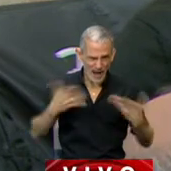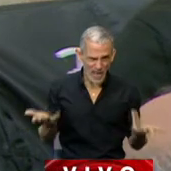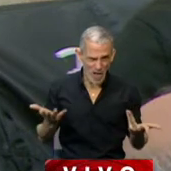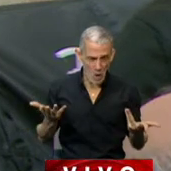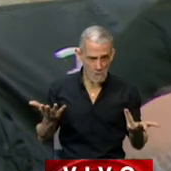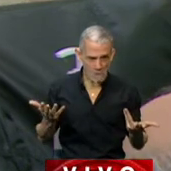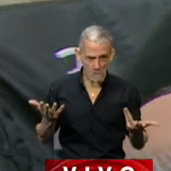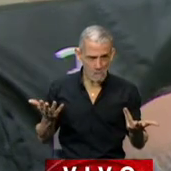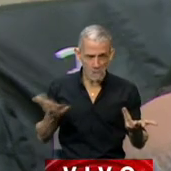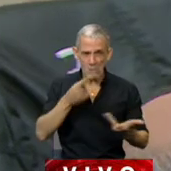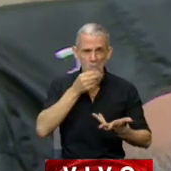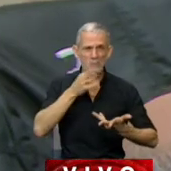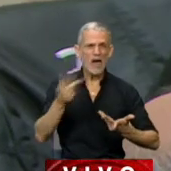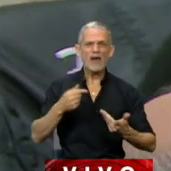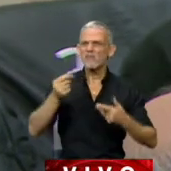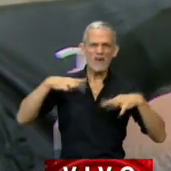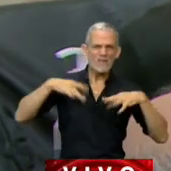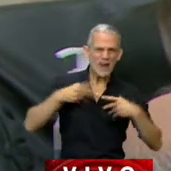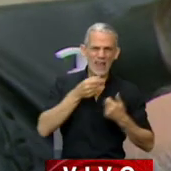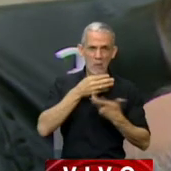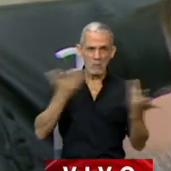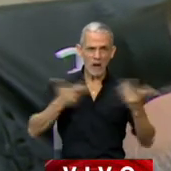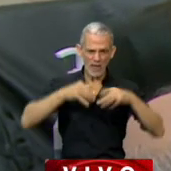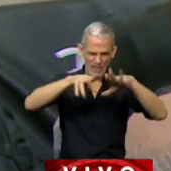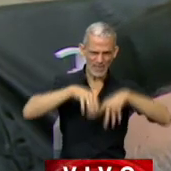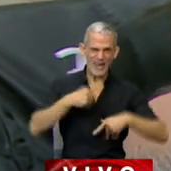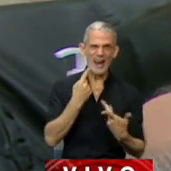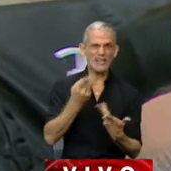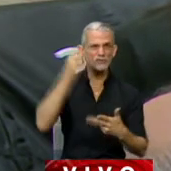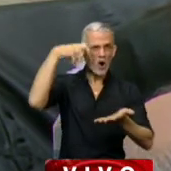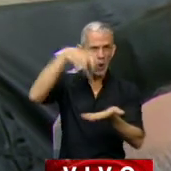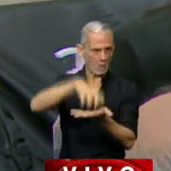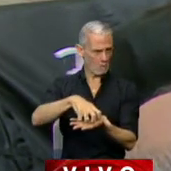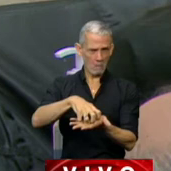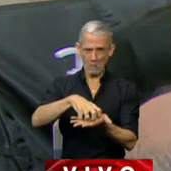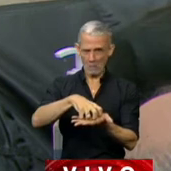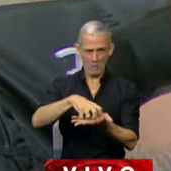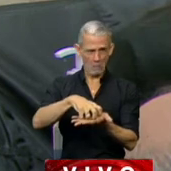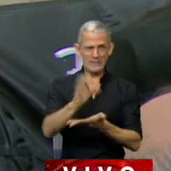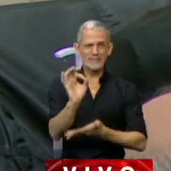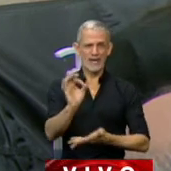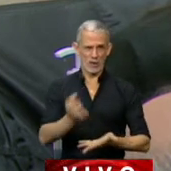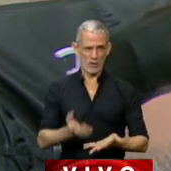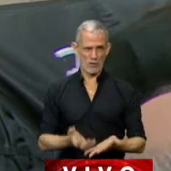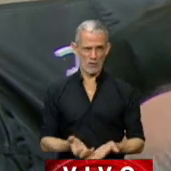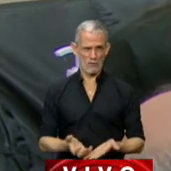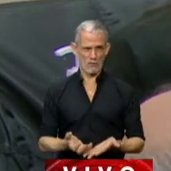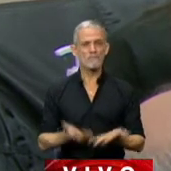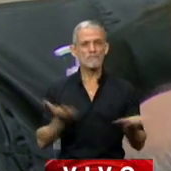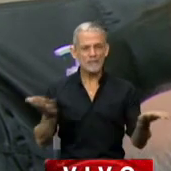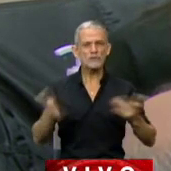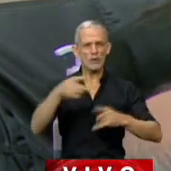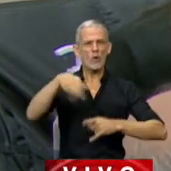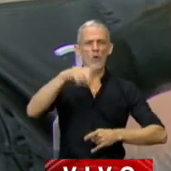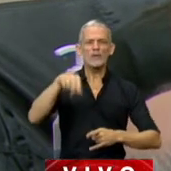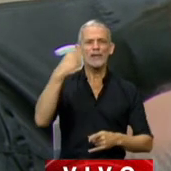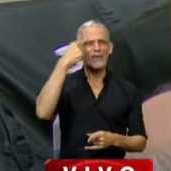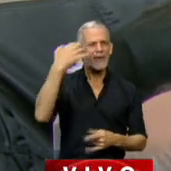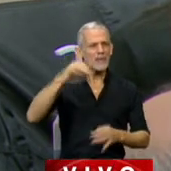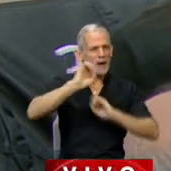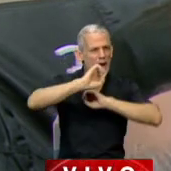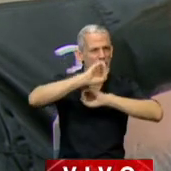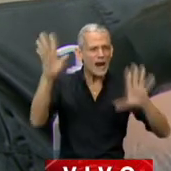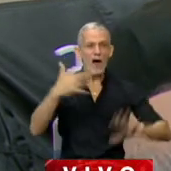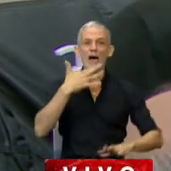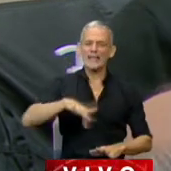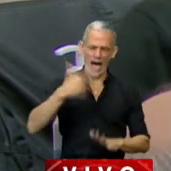declaraciones hicieron? ¿Qué feriado se dictaminó? En el fondo, lo que les tiene que quedar